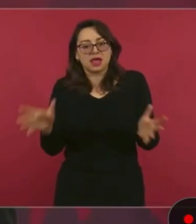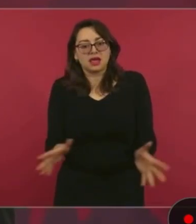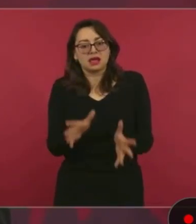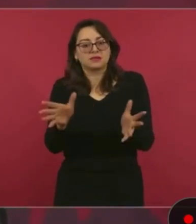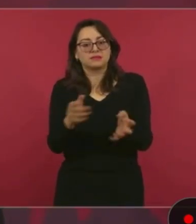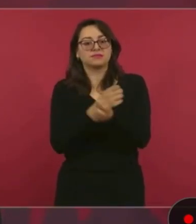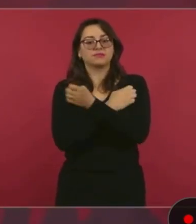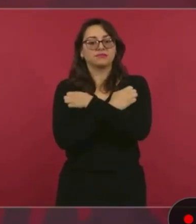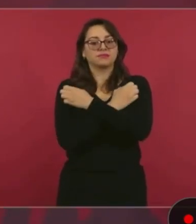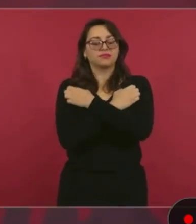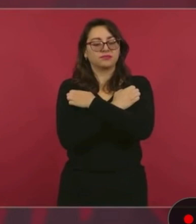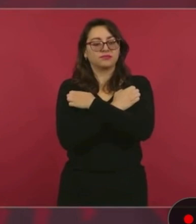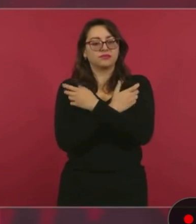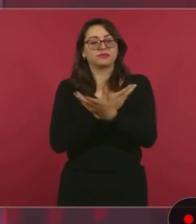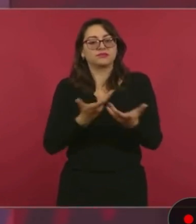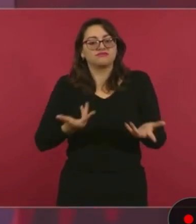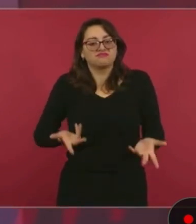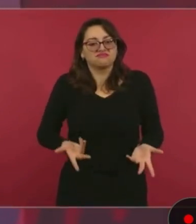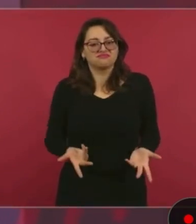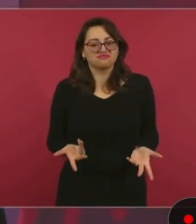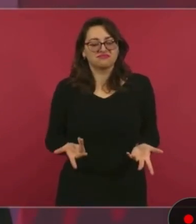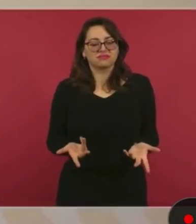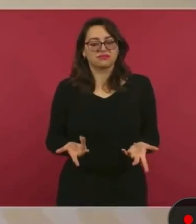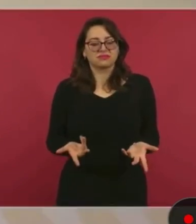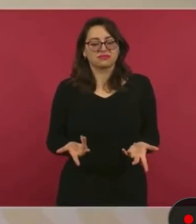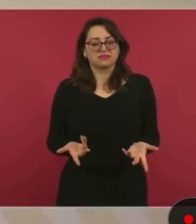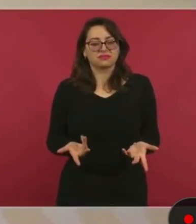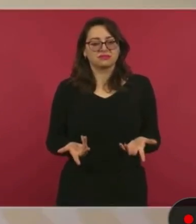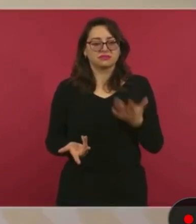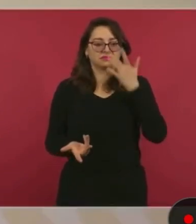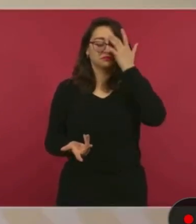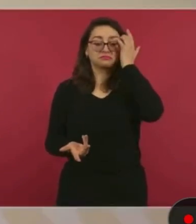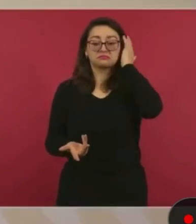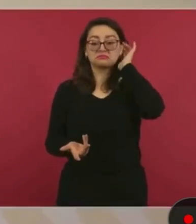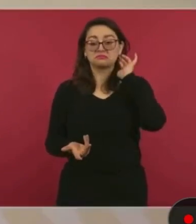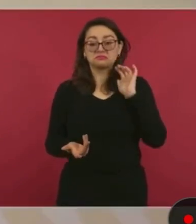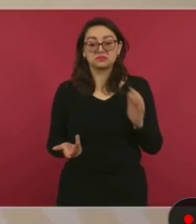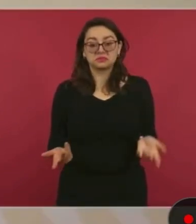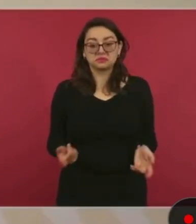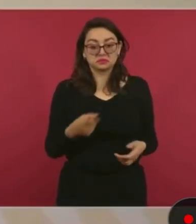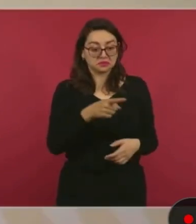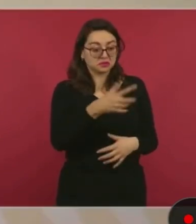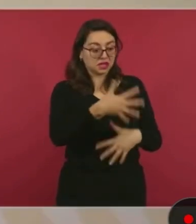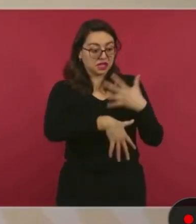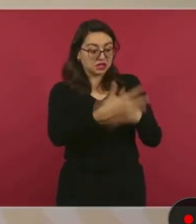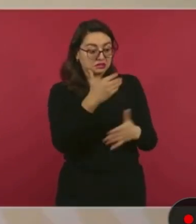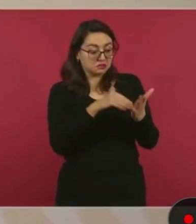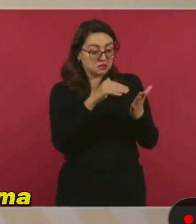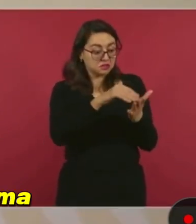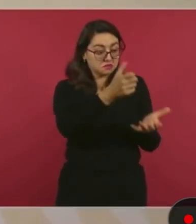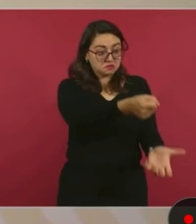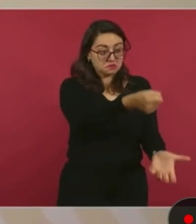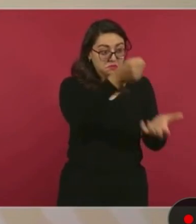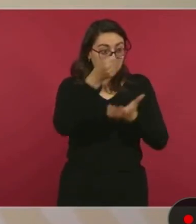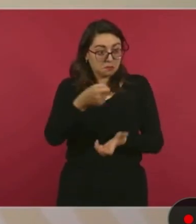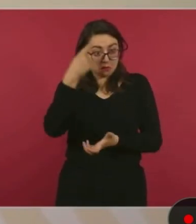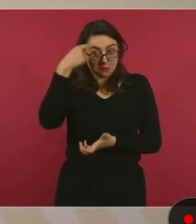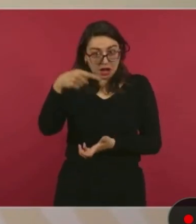De todas maneras, si no es con estos recursos, nosotros vamos a buscar la